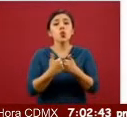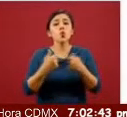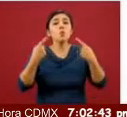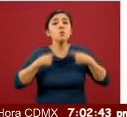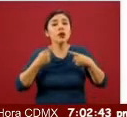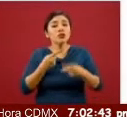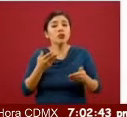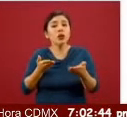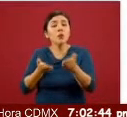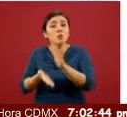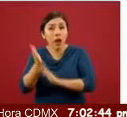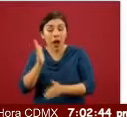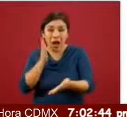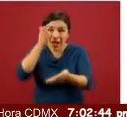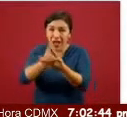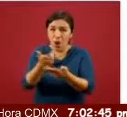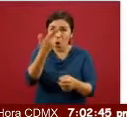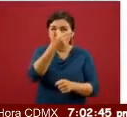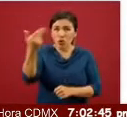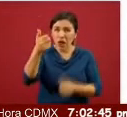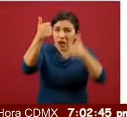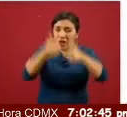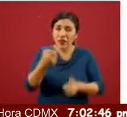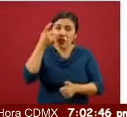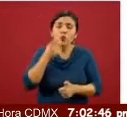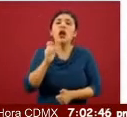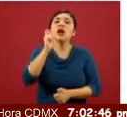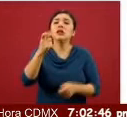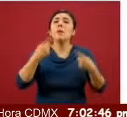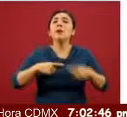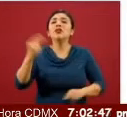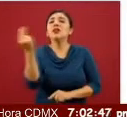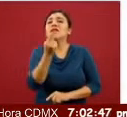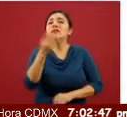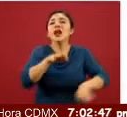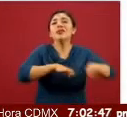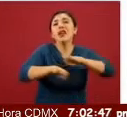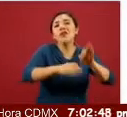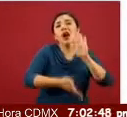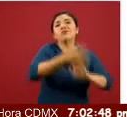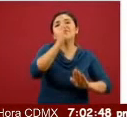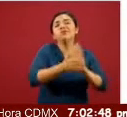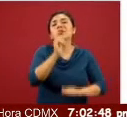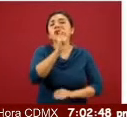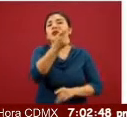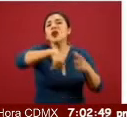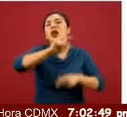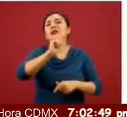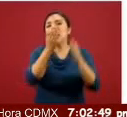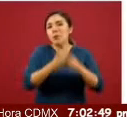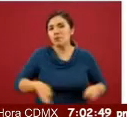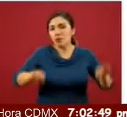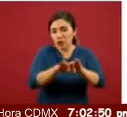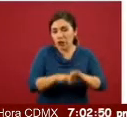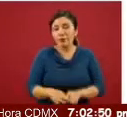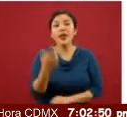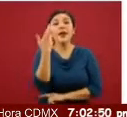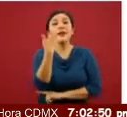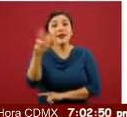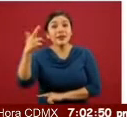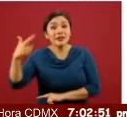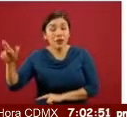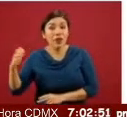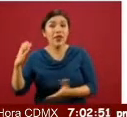están desempeñando labores que son esenciales. Restaurantes y cafeterías